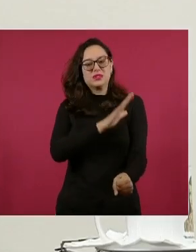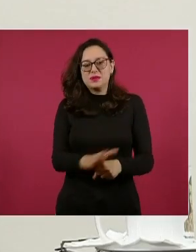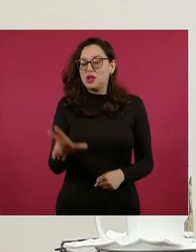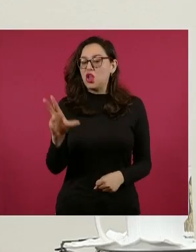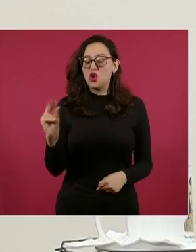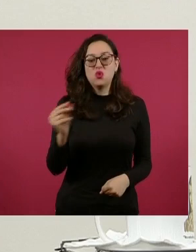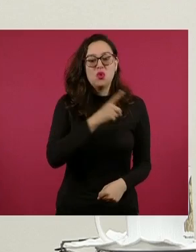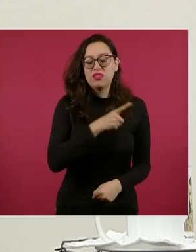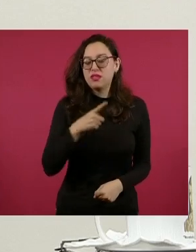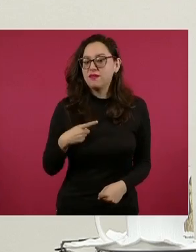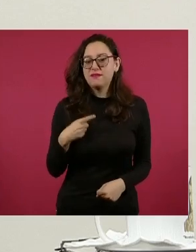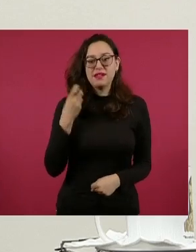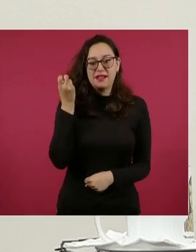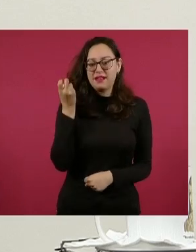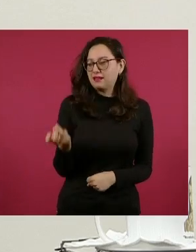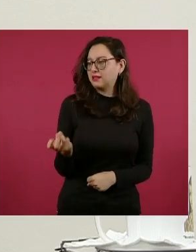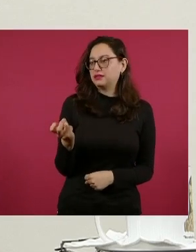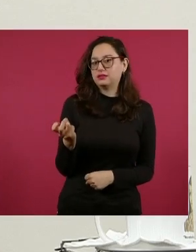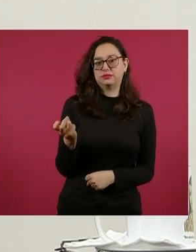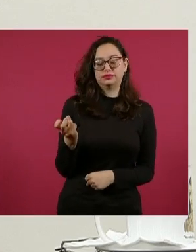mantener bajo